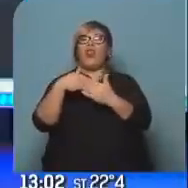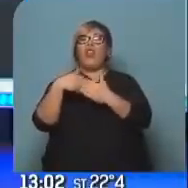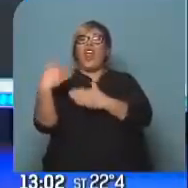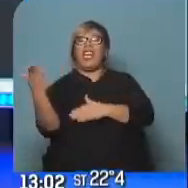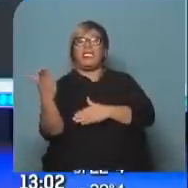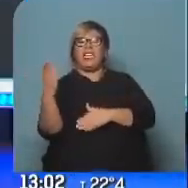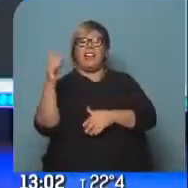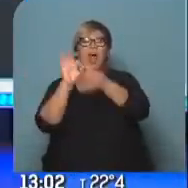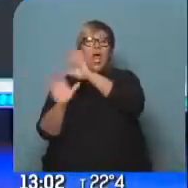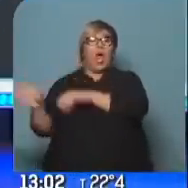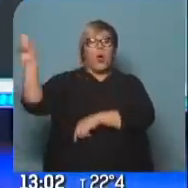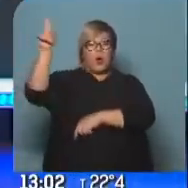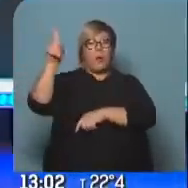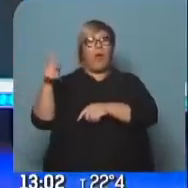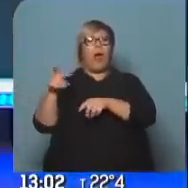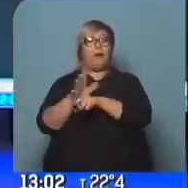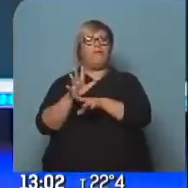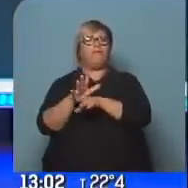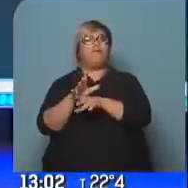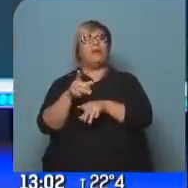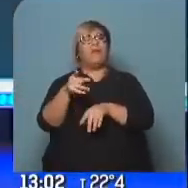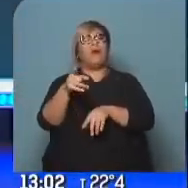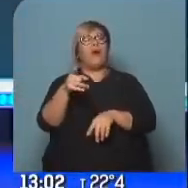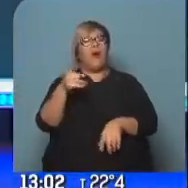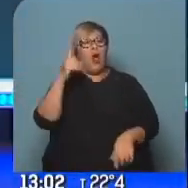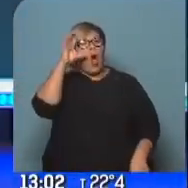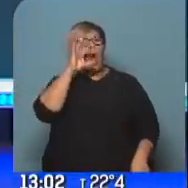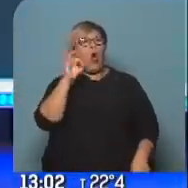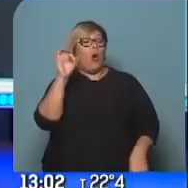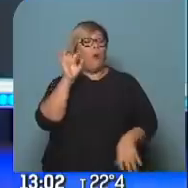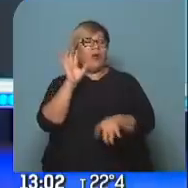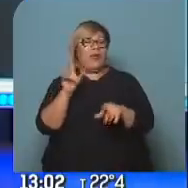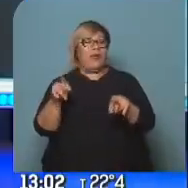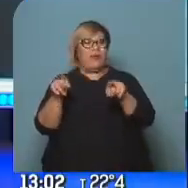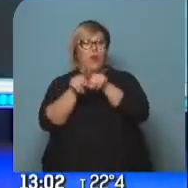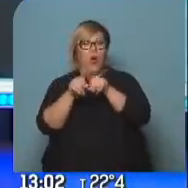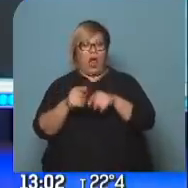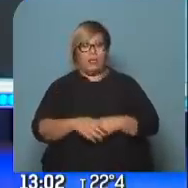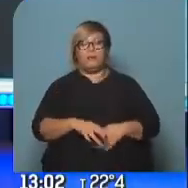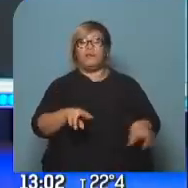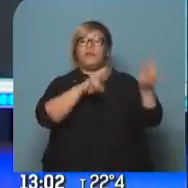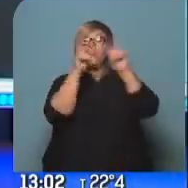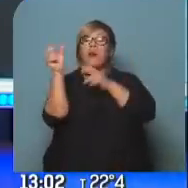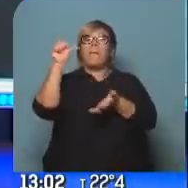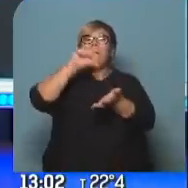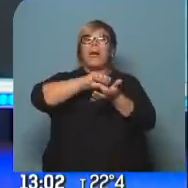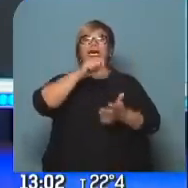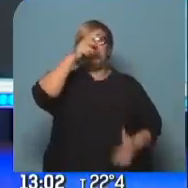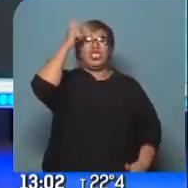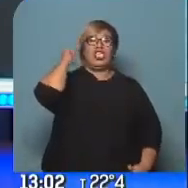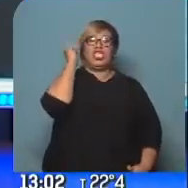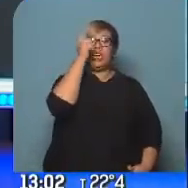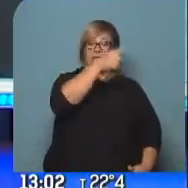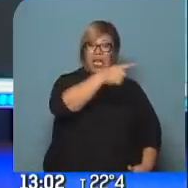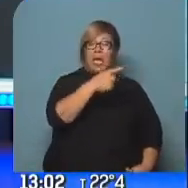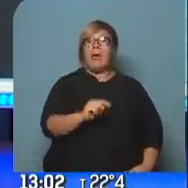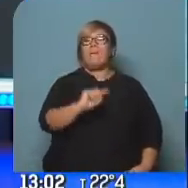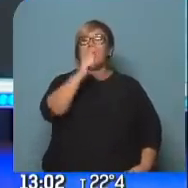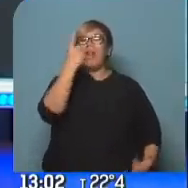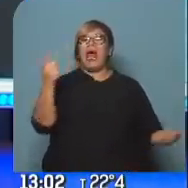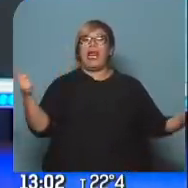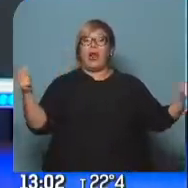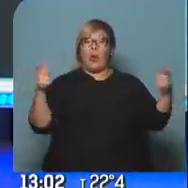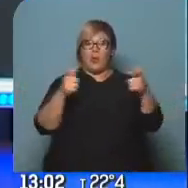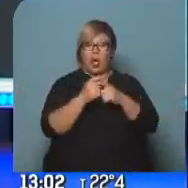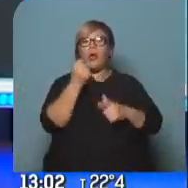El Prosur se creará hoy en Santiago de Chile. Tendrá su primera reunión en realidad. Asistirán varios mandatarios, entre ellos